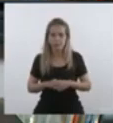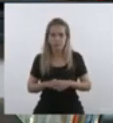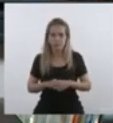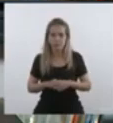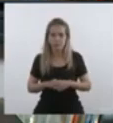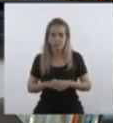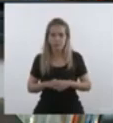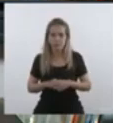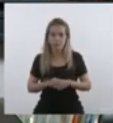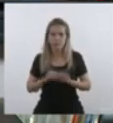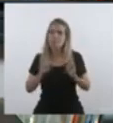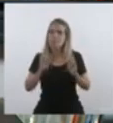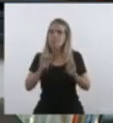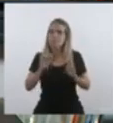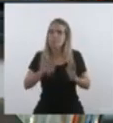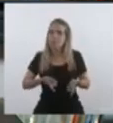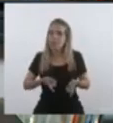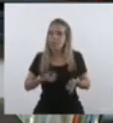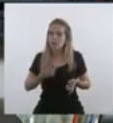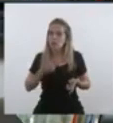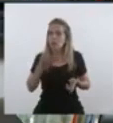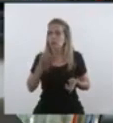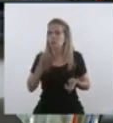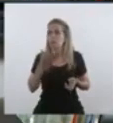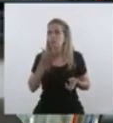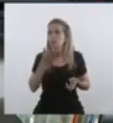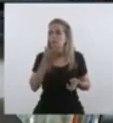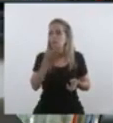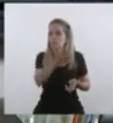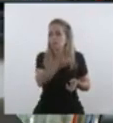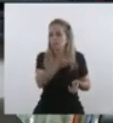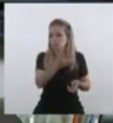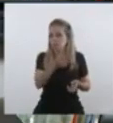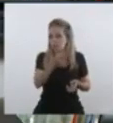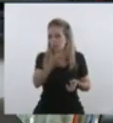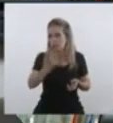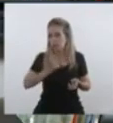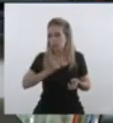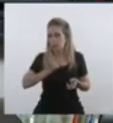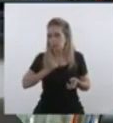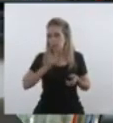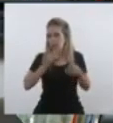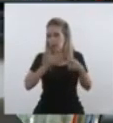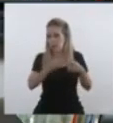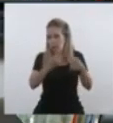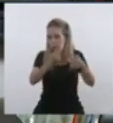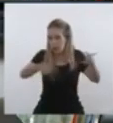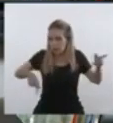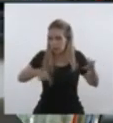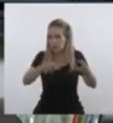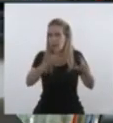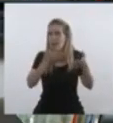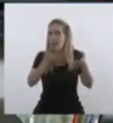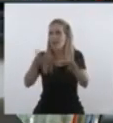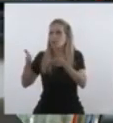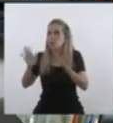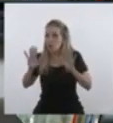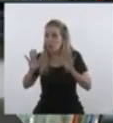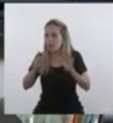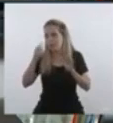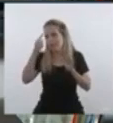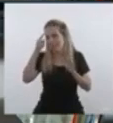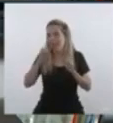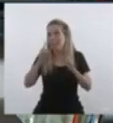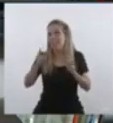A su vez, le he pedido a las Fuerzas Armadas que colaboren en la atención sanitaria de